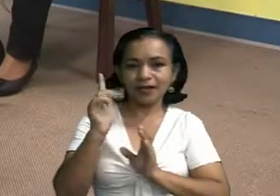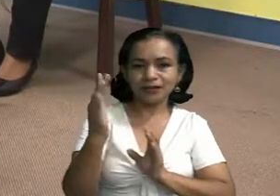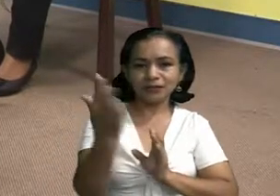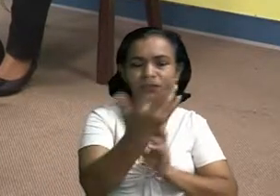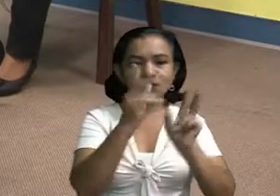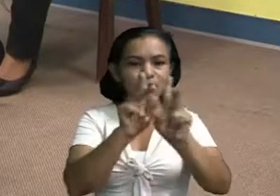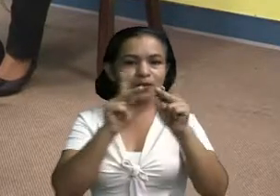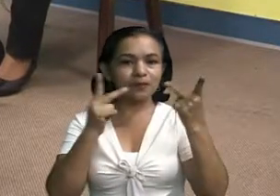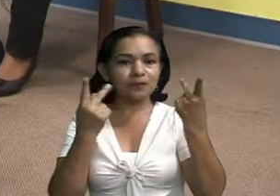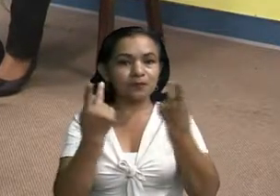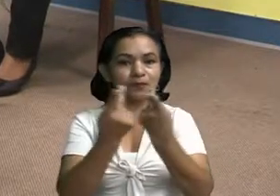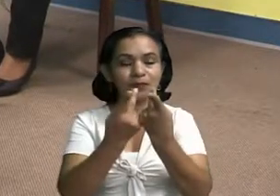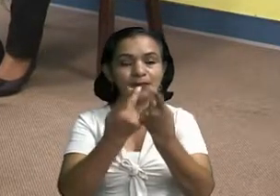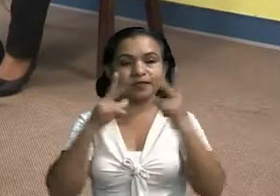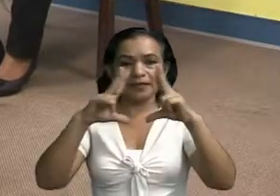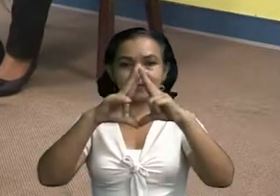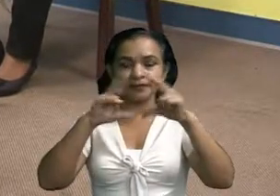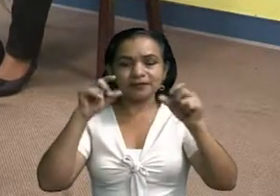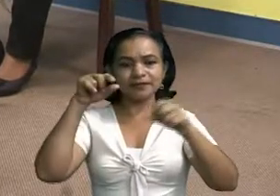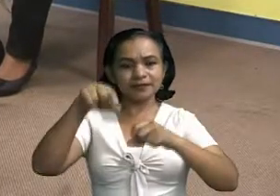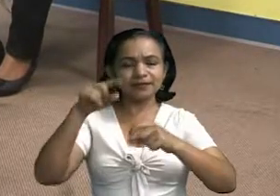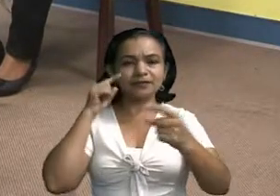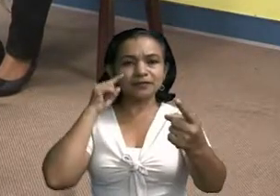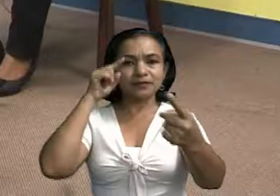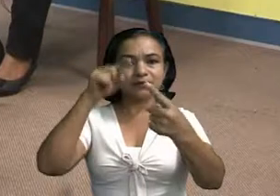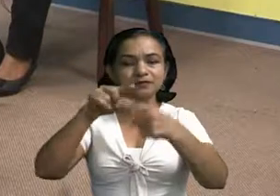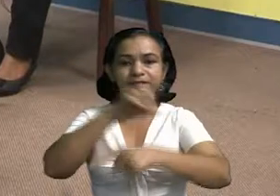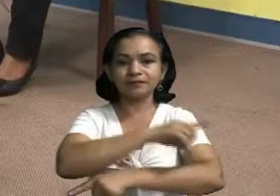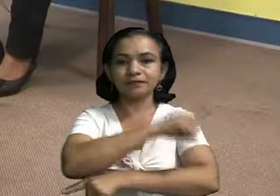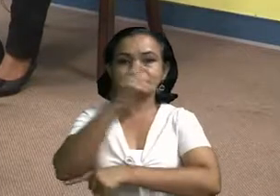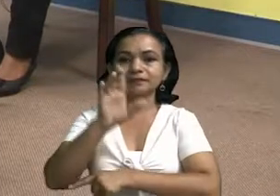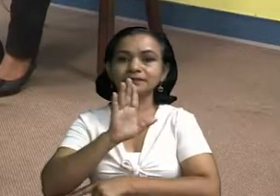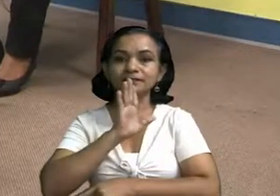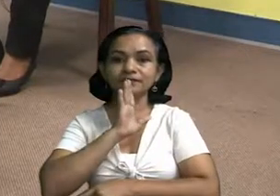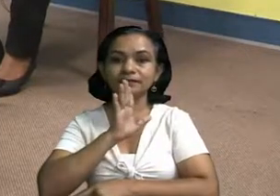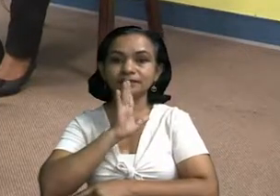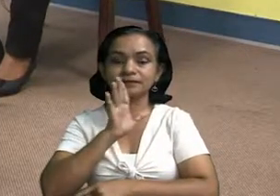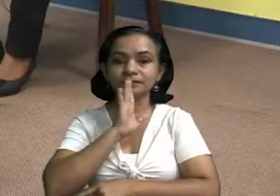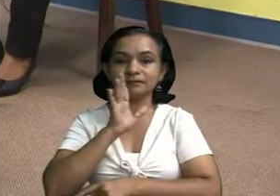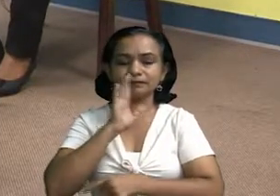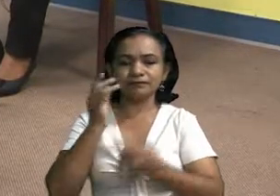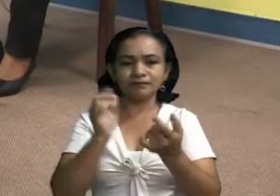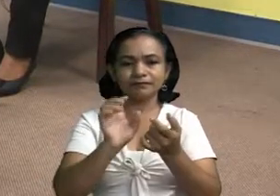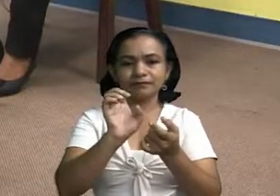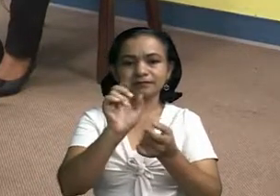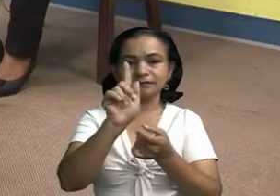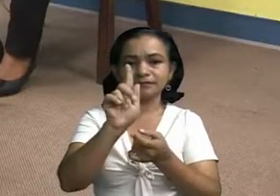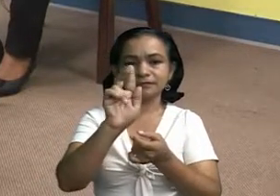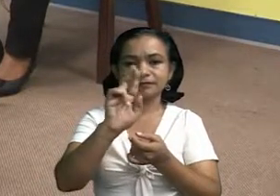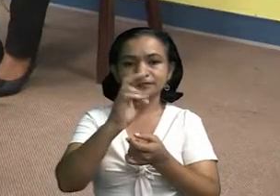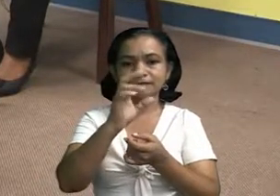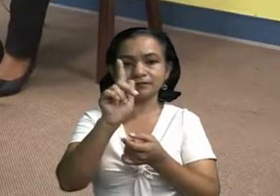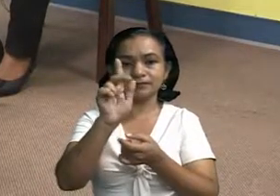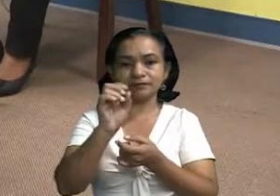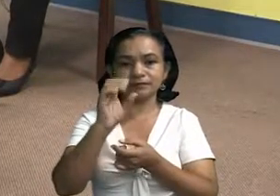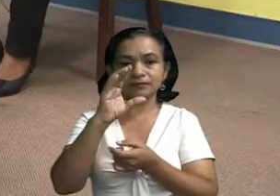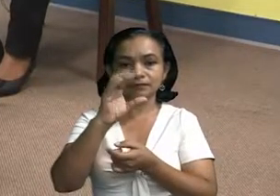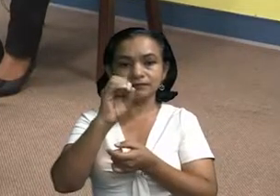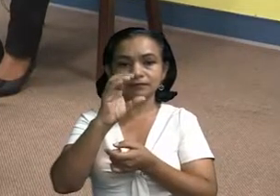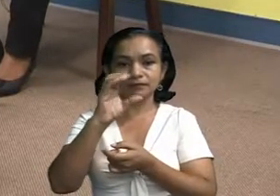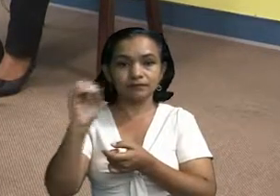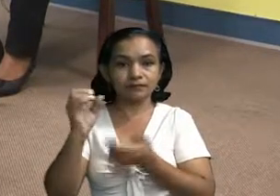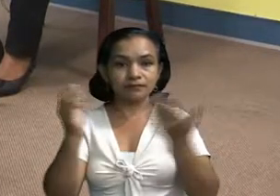Nicaragua. El objetivo del día de hoy es venir a hablarles acerca de la bacteria del estreptococo. Es una bacteria